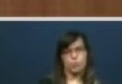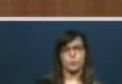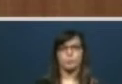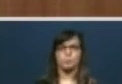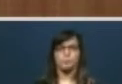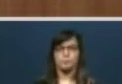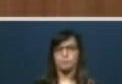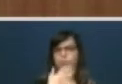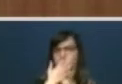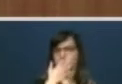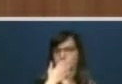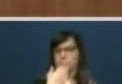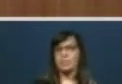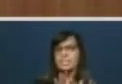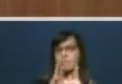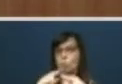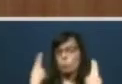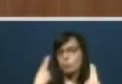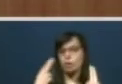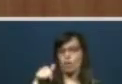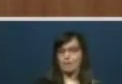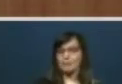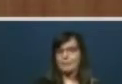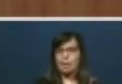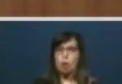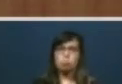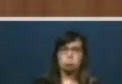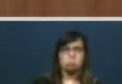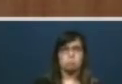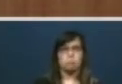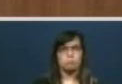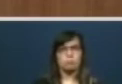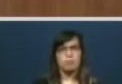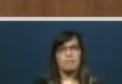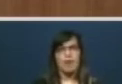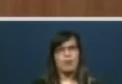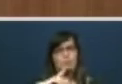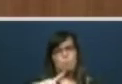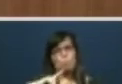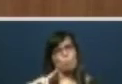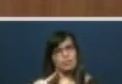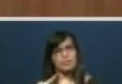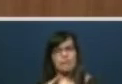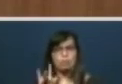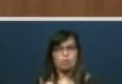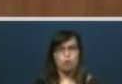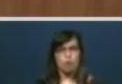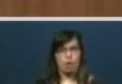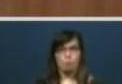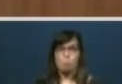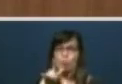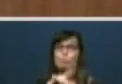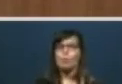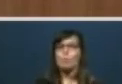desde las perspectivas de los servicios públicos pues castilla y león está sabiendo dar respuesta al reto del envejecimiento